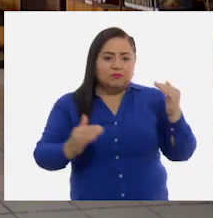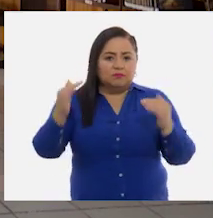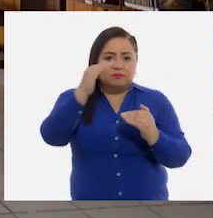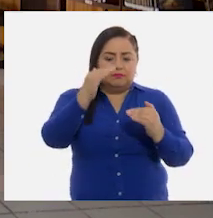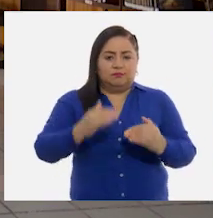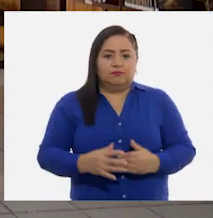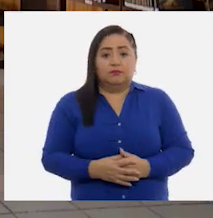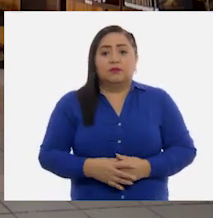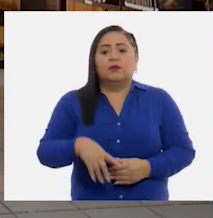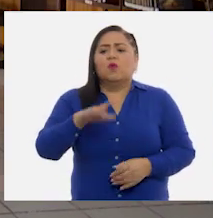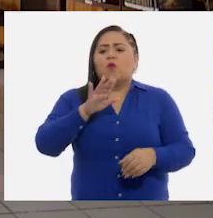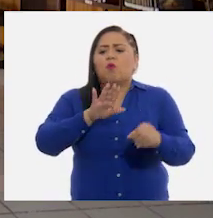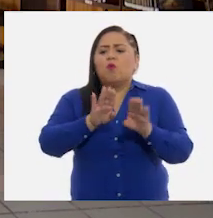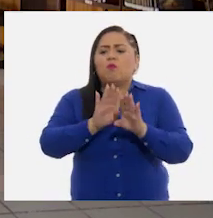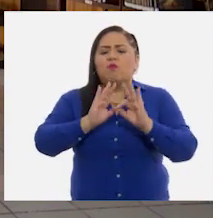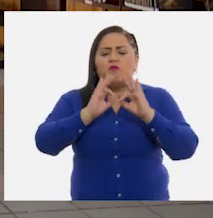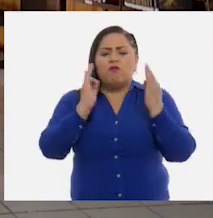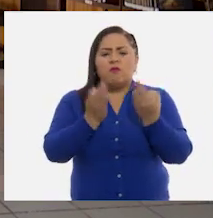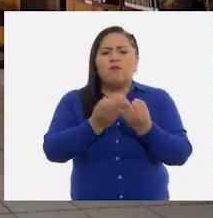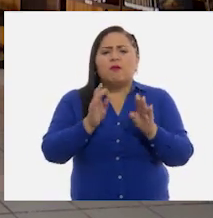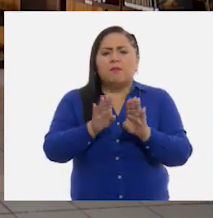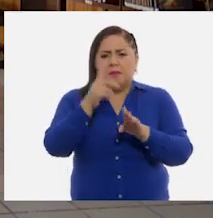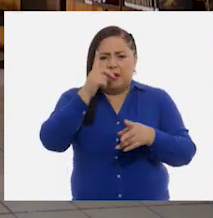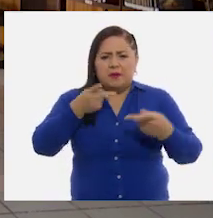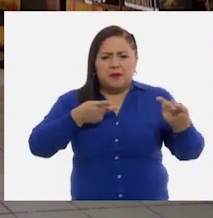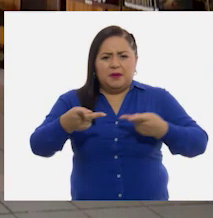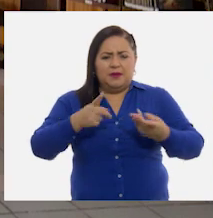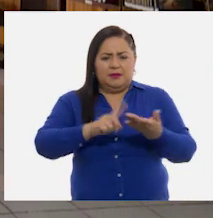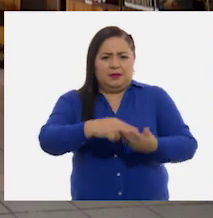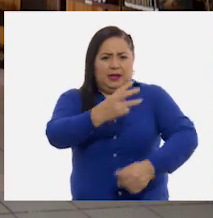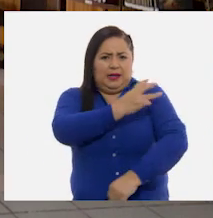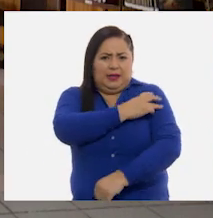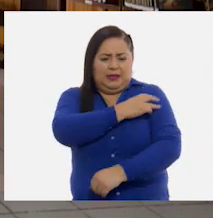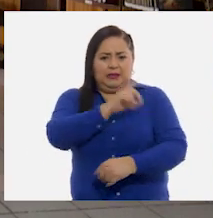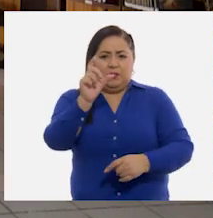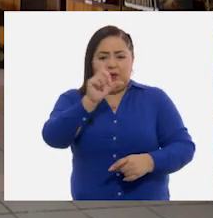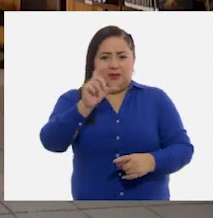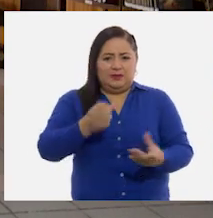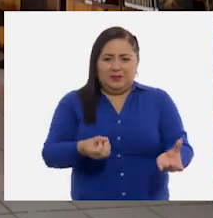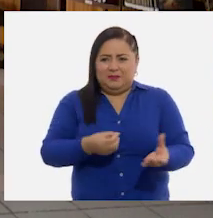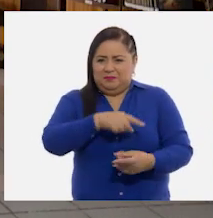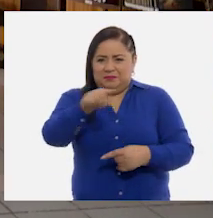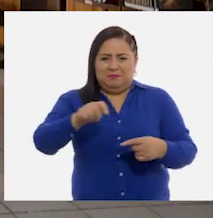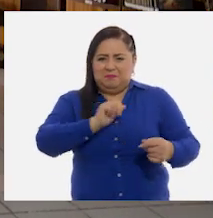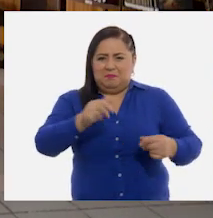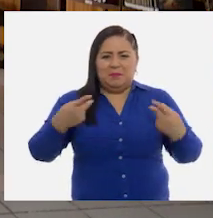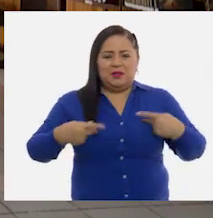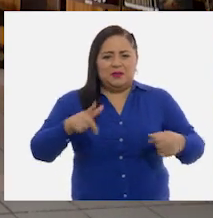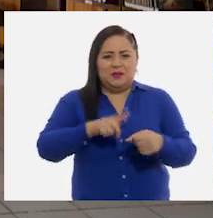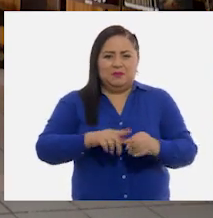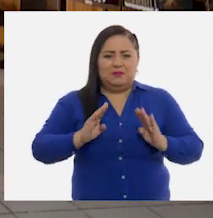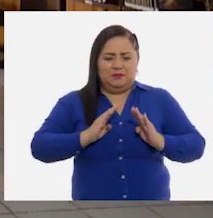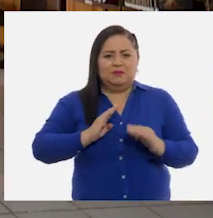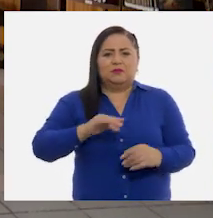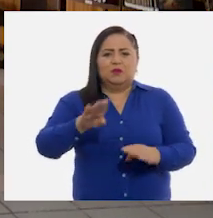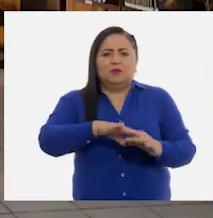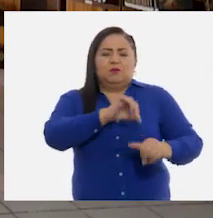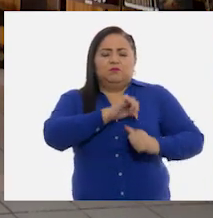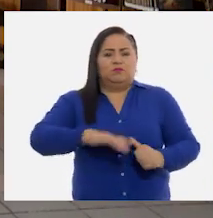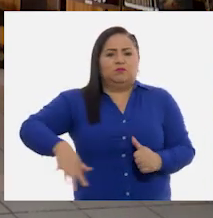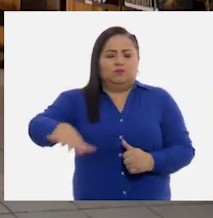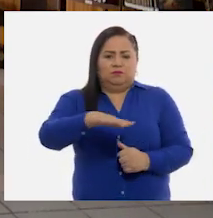superior. La forma en la que se prepara los cadetes saliendo y todo el personal militar es de forma autodidacta.